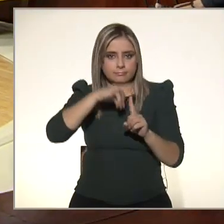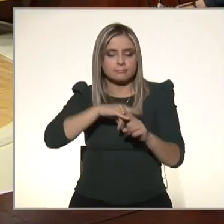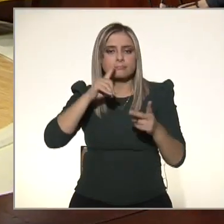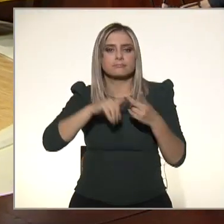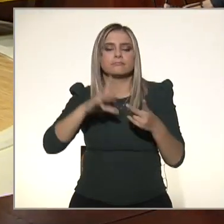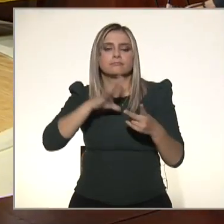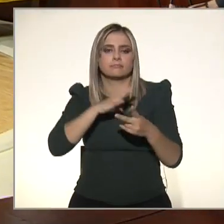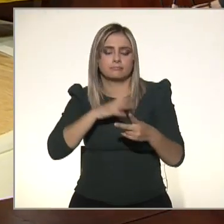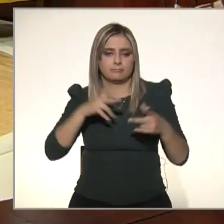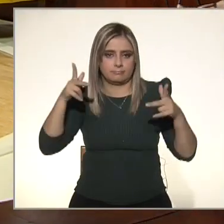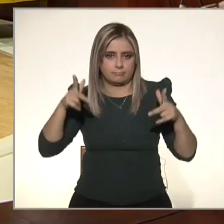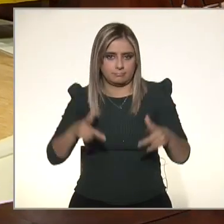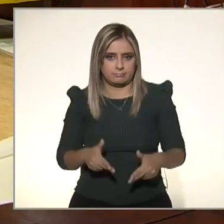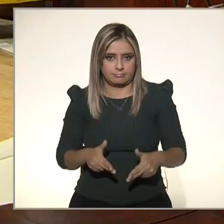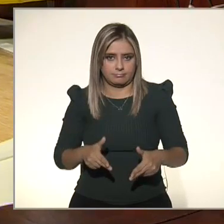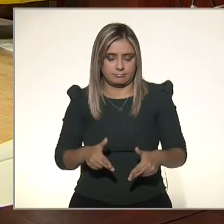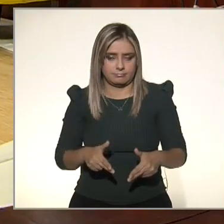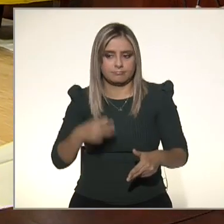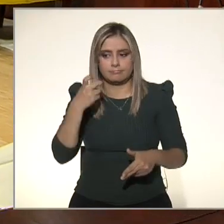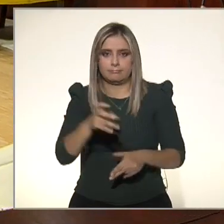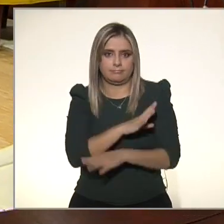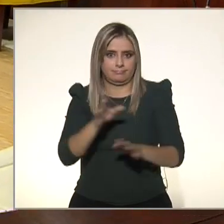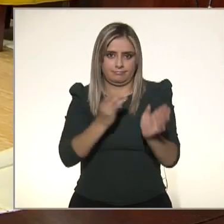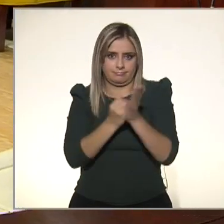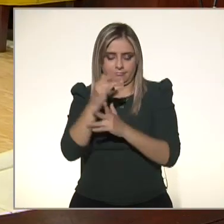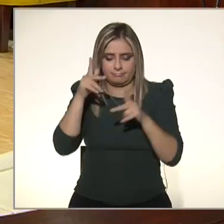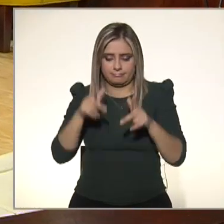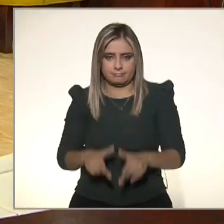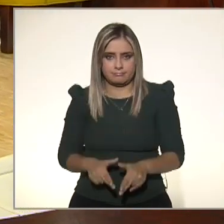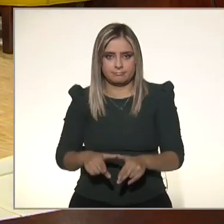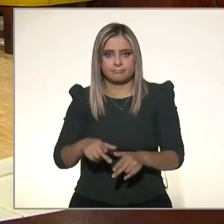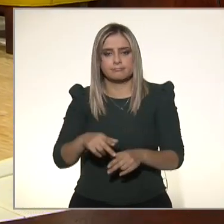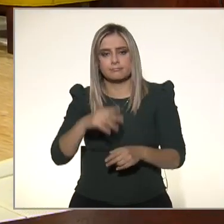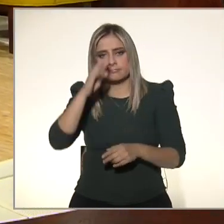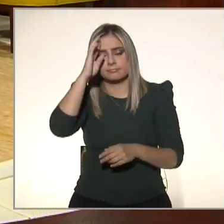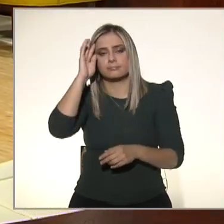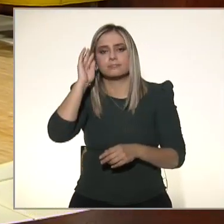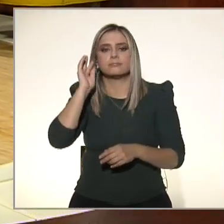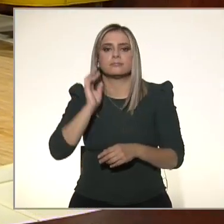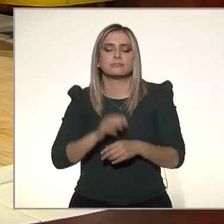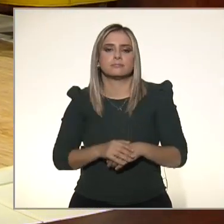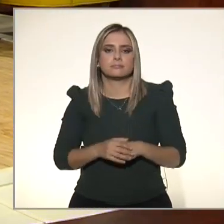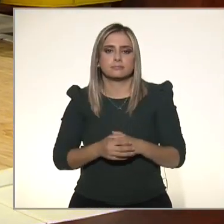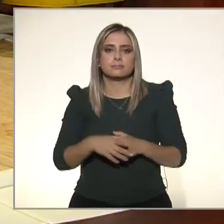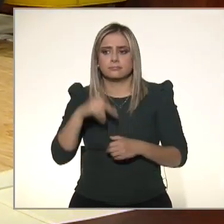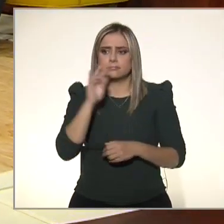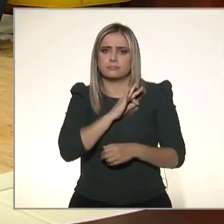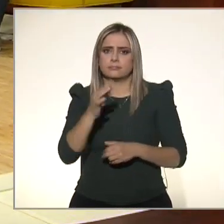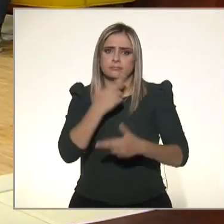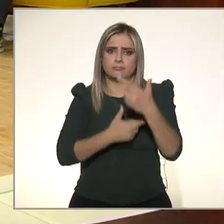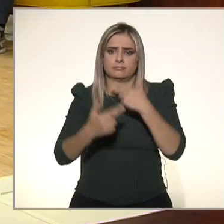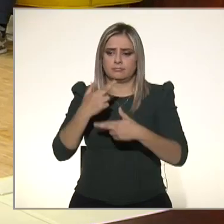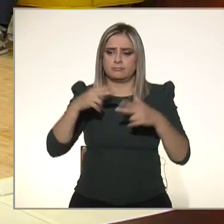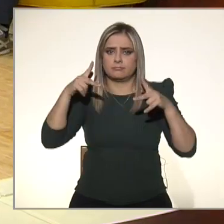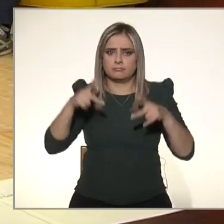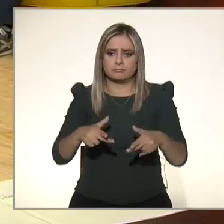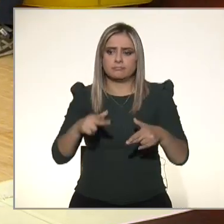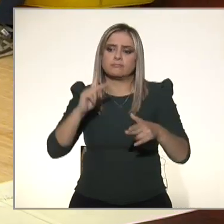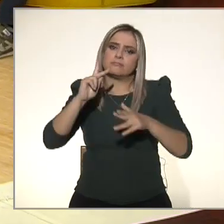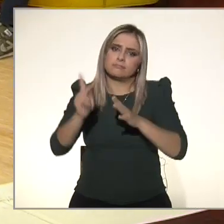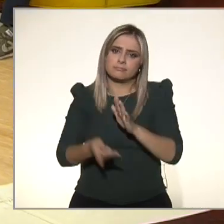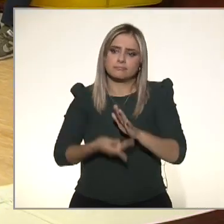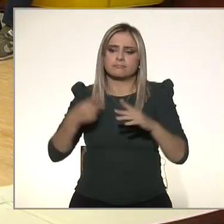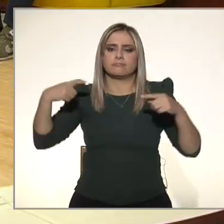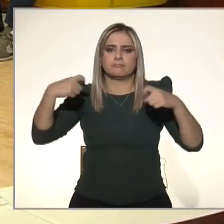el método quirúrgico que es definitivo, pero se puede revertir la vasectomía. Sí. Sí, se puede revertir. Sí. Ahora, hablemos un